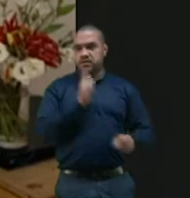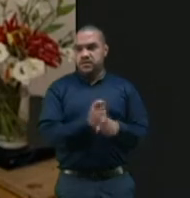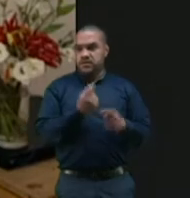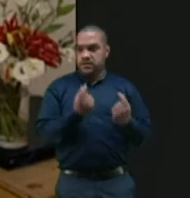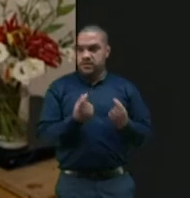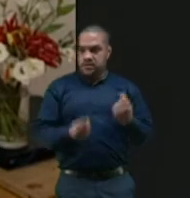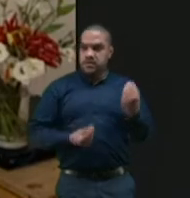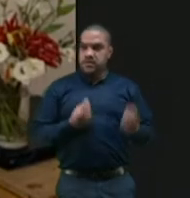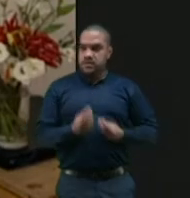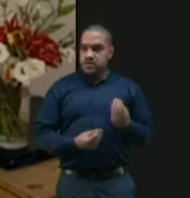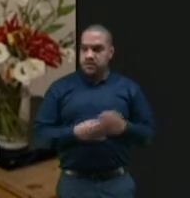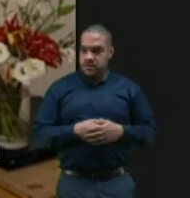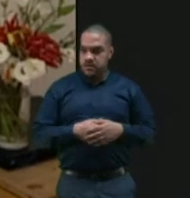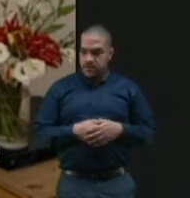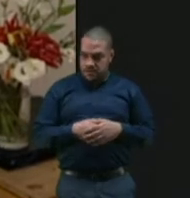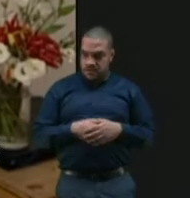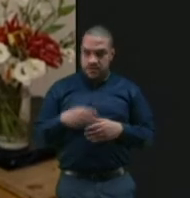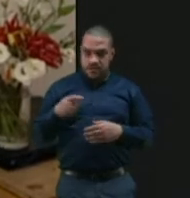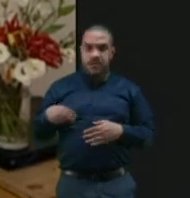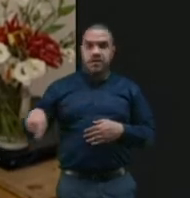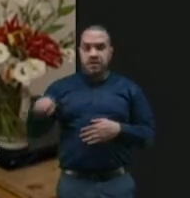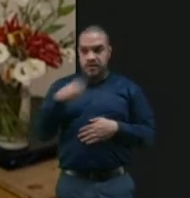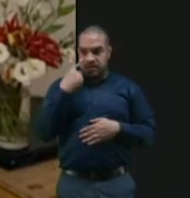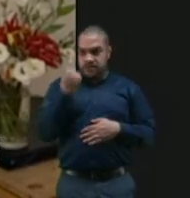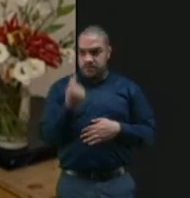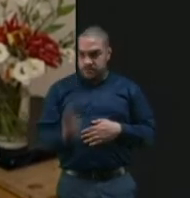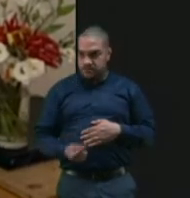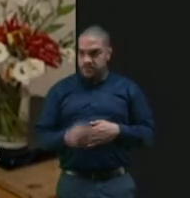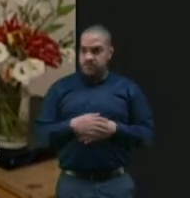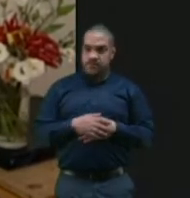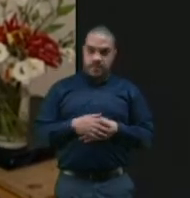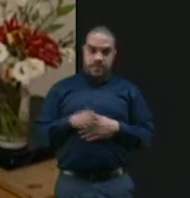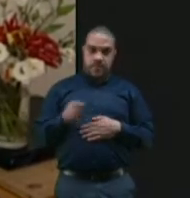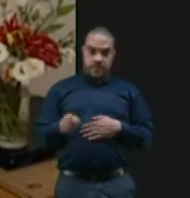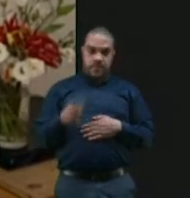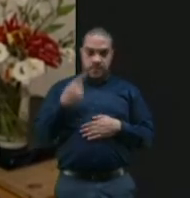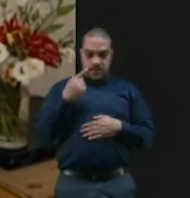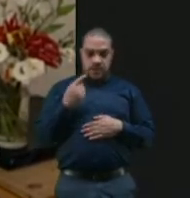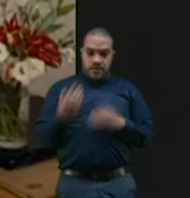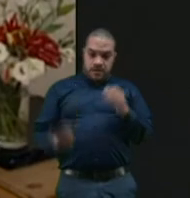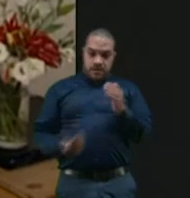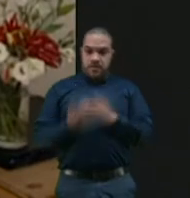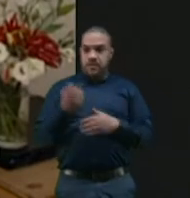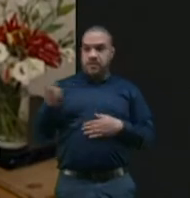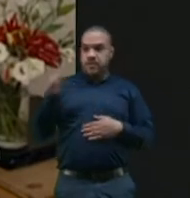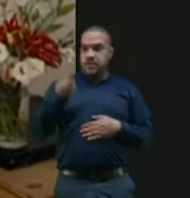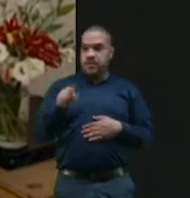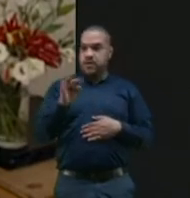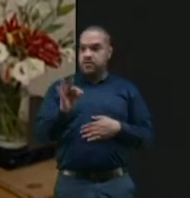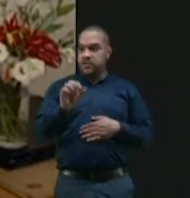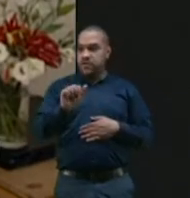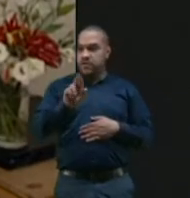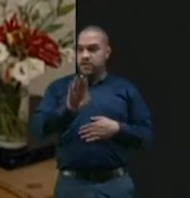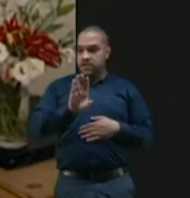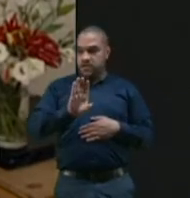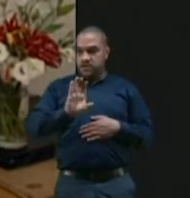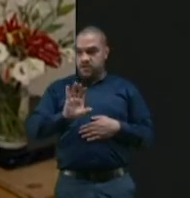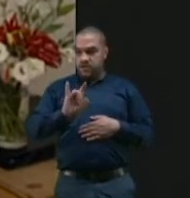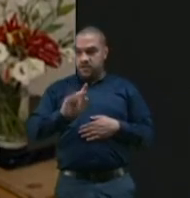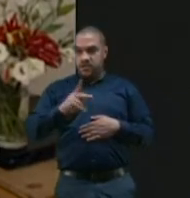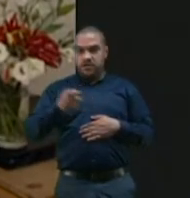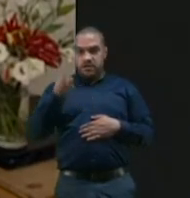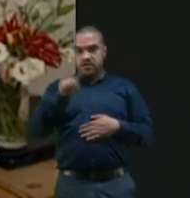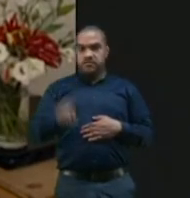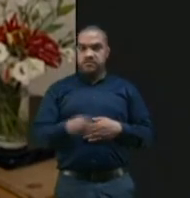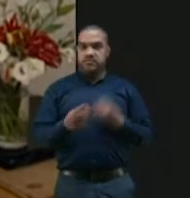propio negocio y en particular si ustedes están creando una startup. Entonces, déjenme llevarlos de nuevo a los años, primeros años, y hablemos un